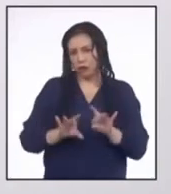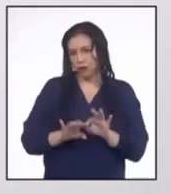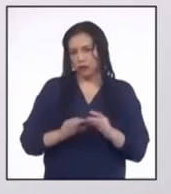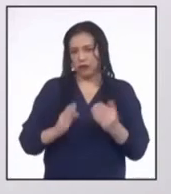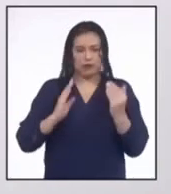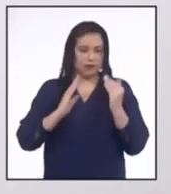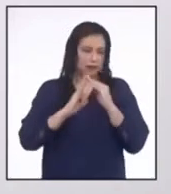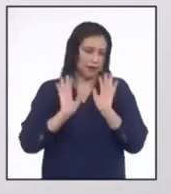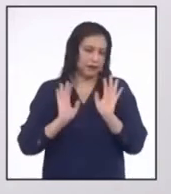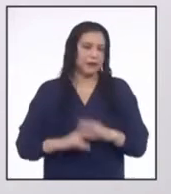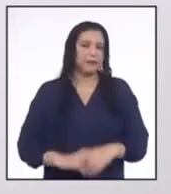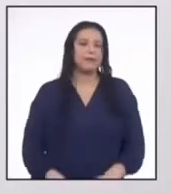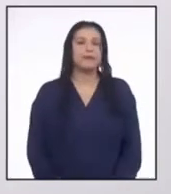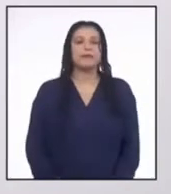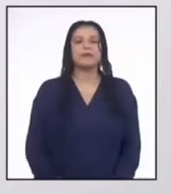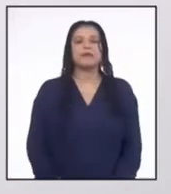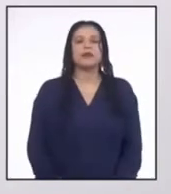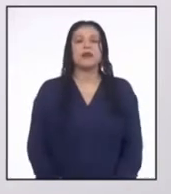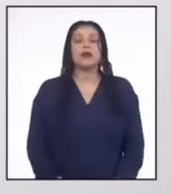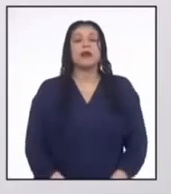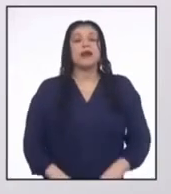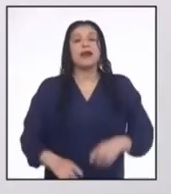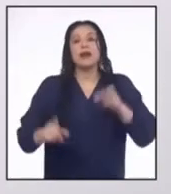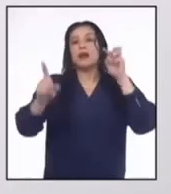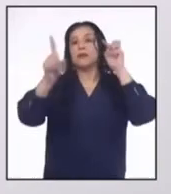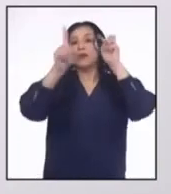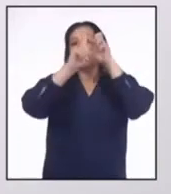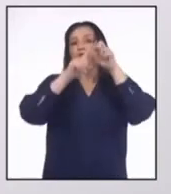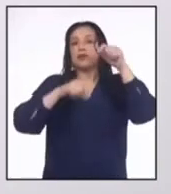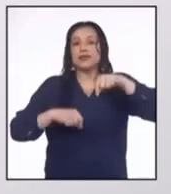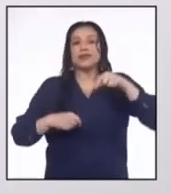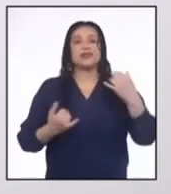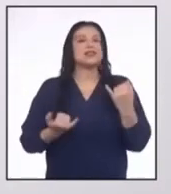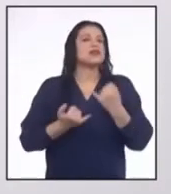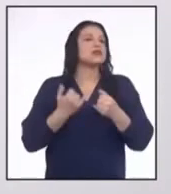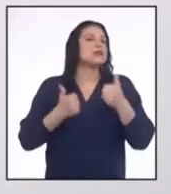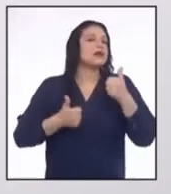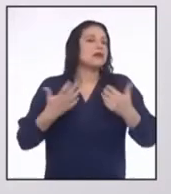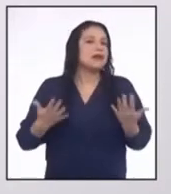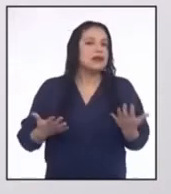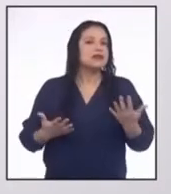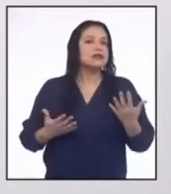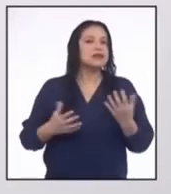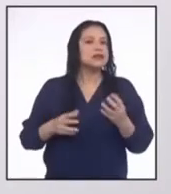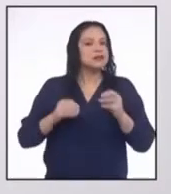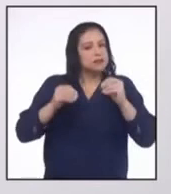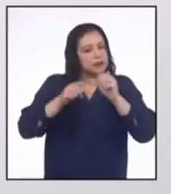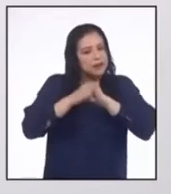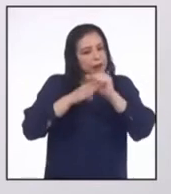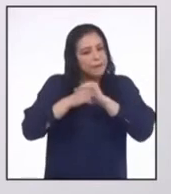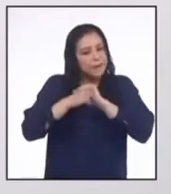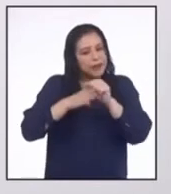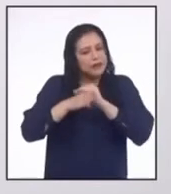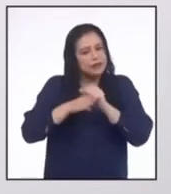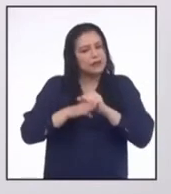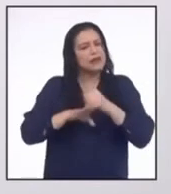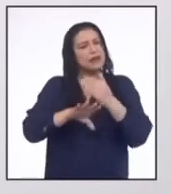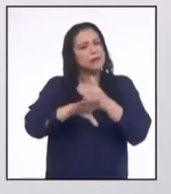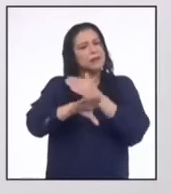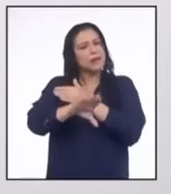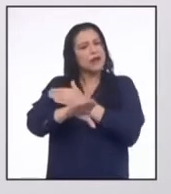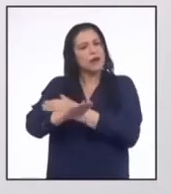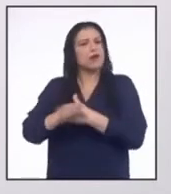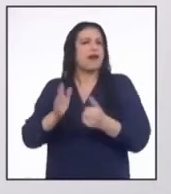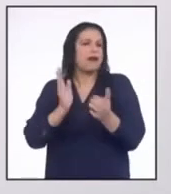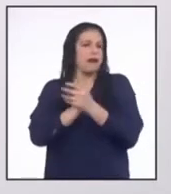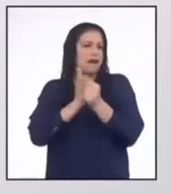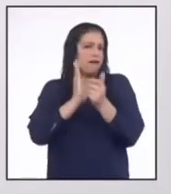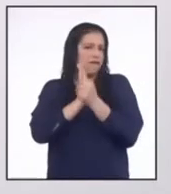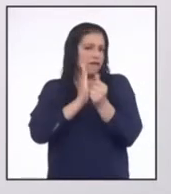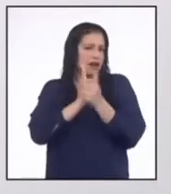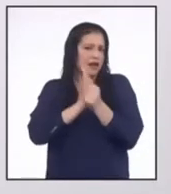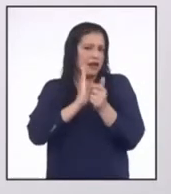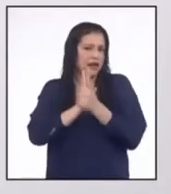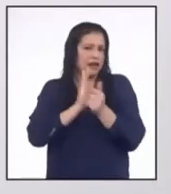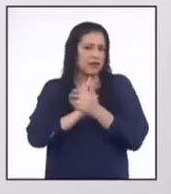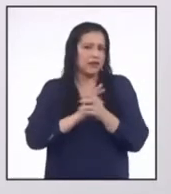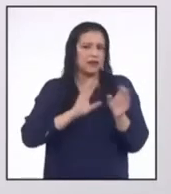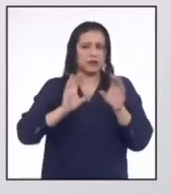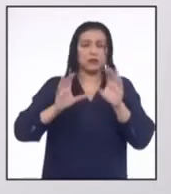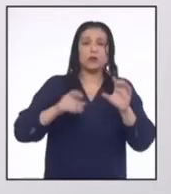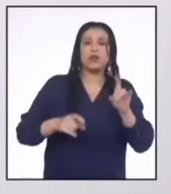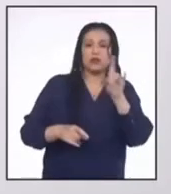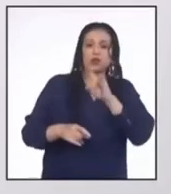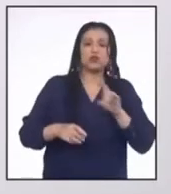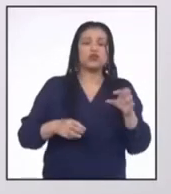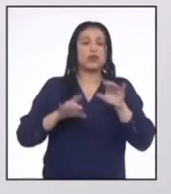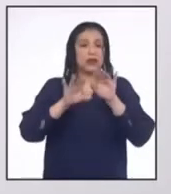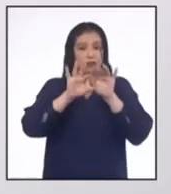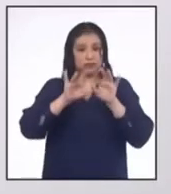computadora en casa. El propósito de este último es afianzar el desarrollo de la competencia. Se desenvuelve en los entornos